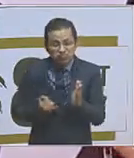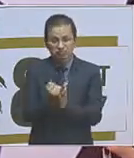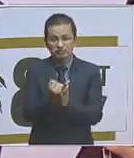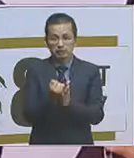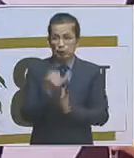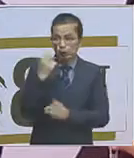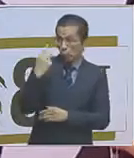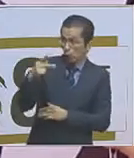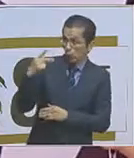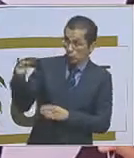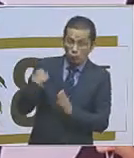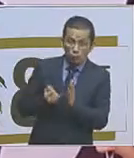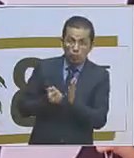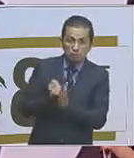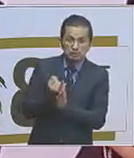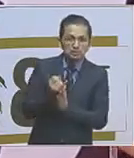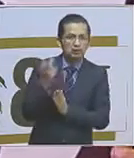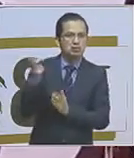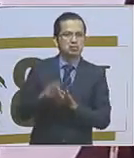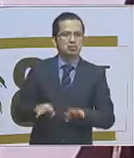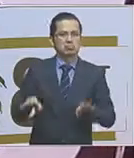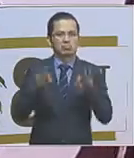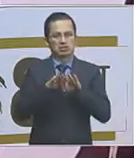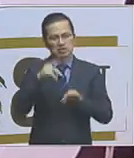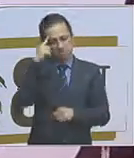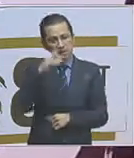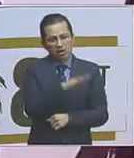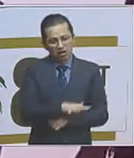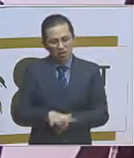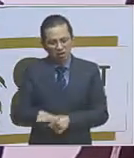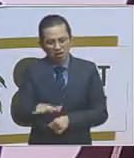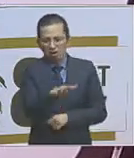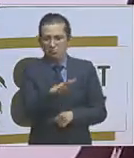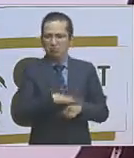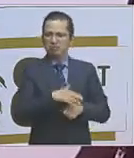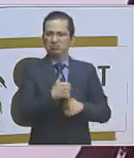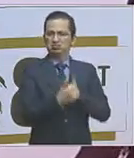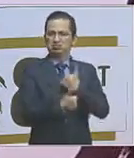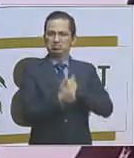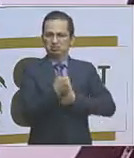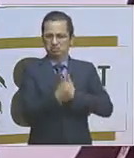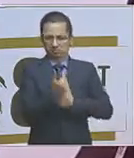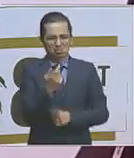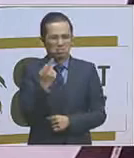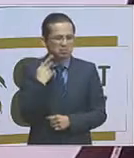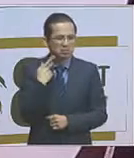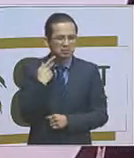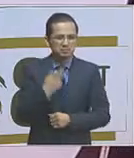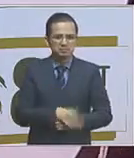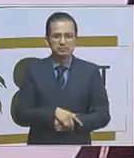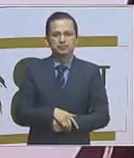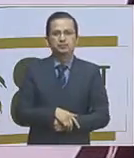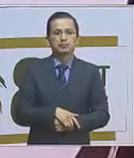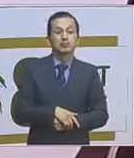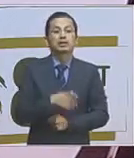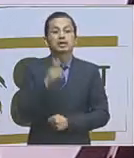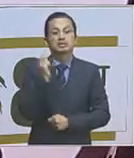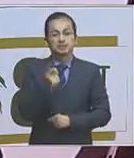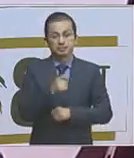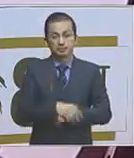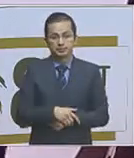y estos magistrados impactan un escenario de alta competitividad es decir ser